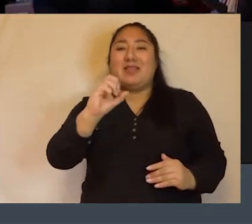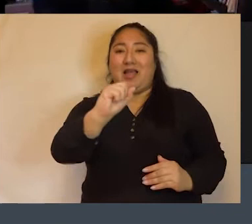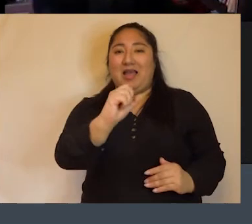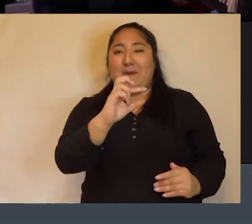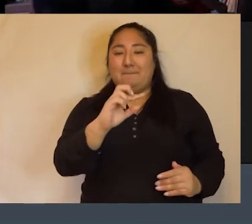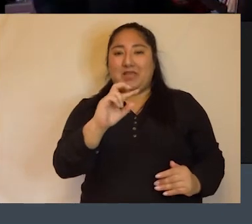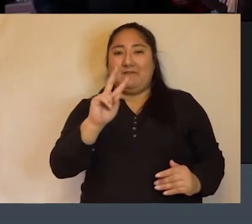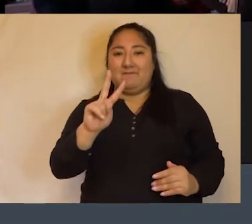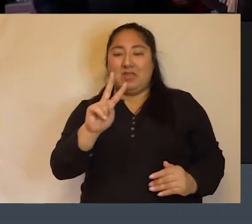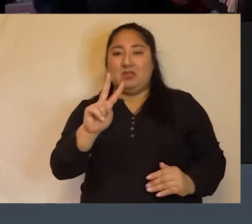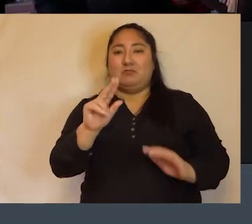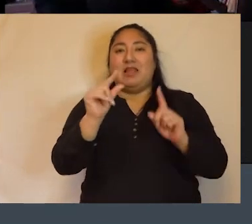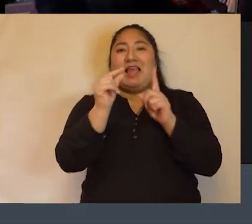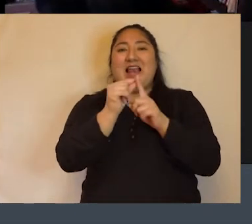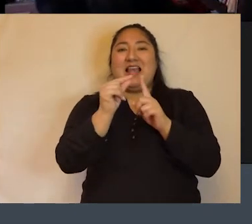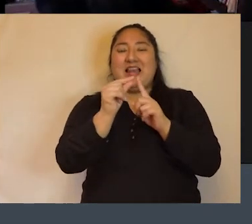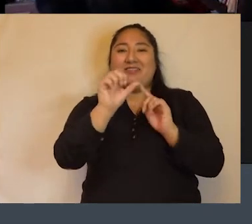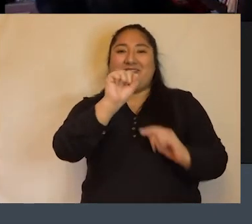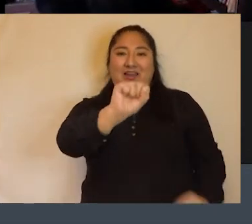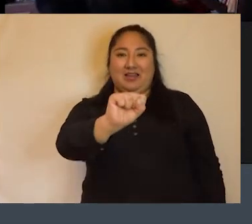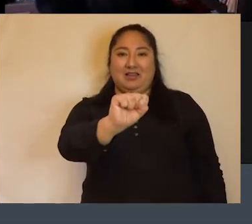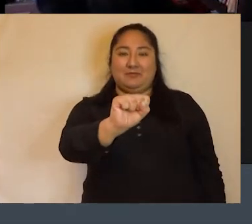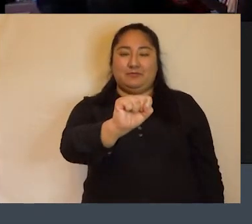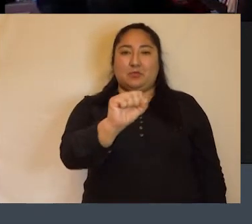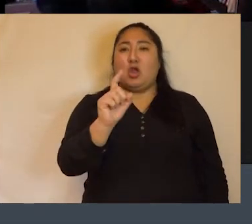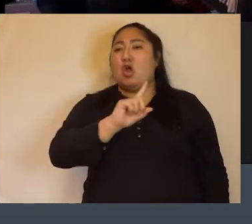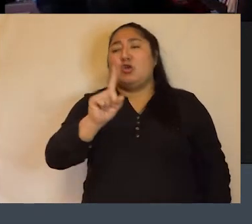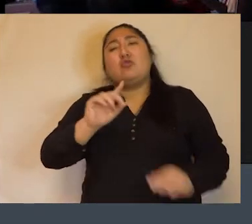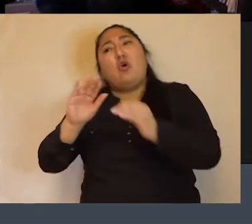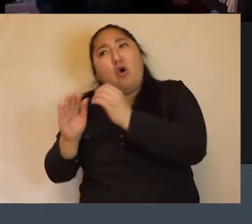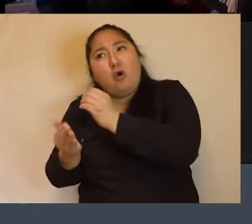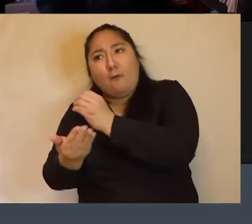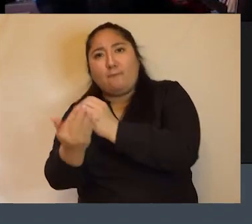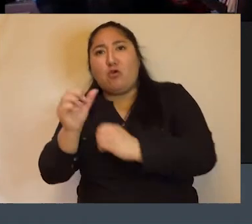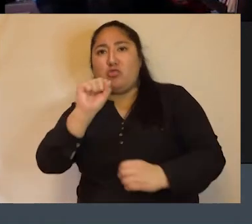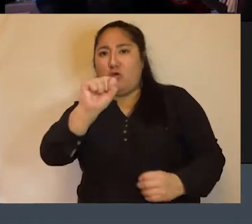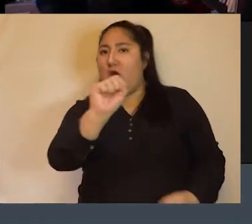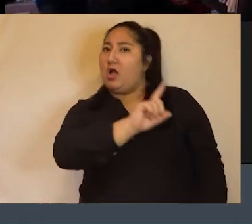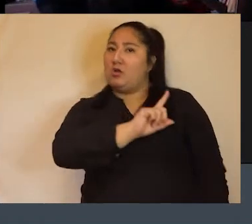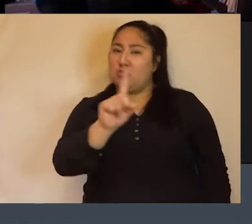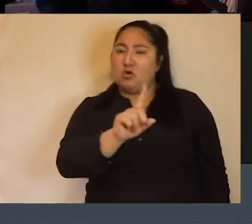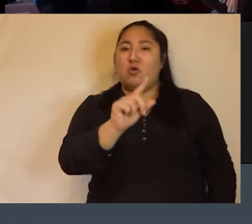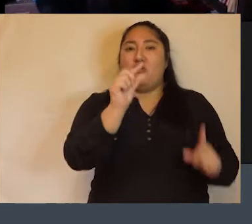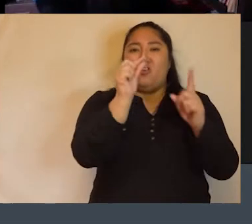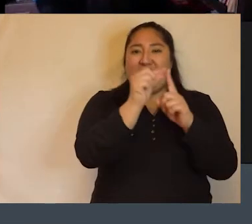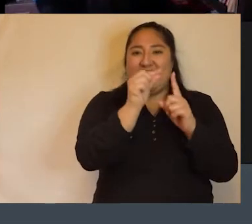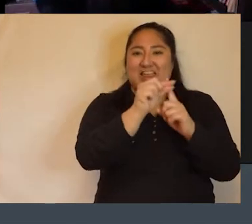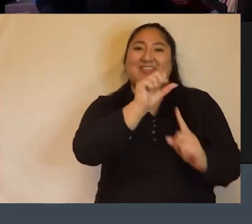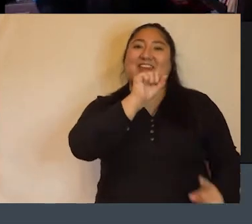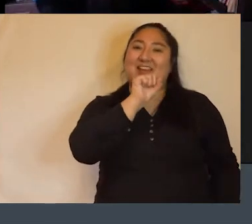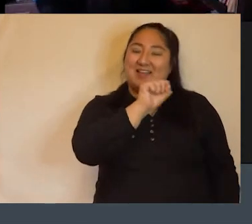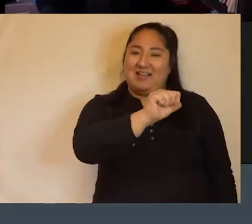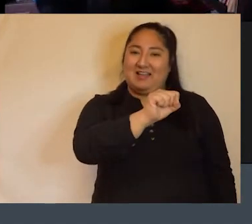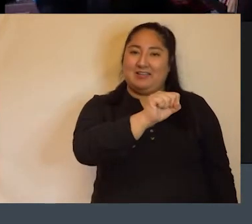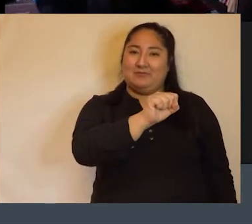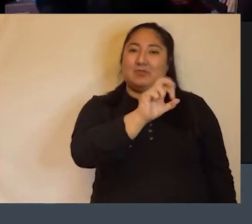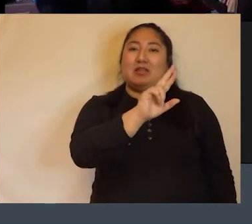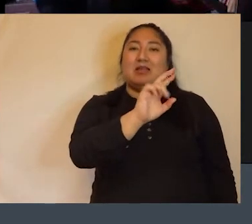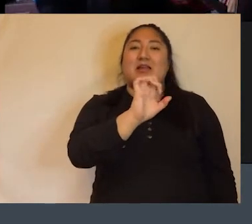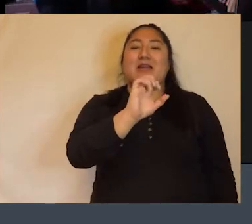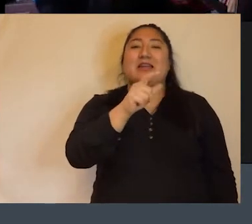la cuenta de APB, letra A. Letra A, no fondo A, letra